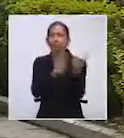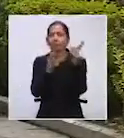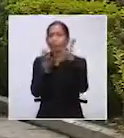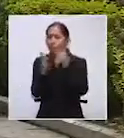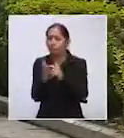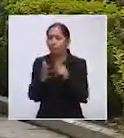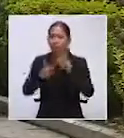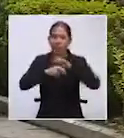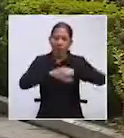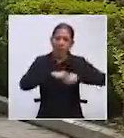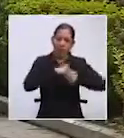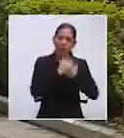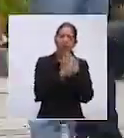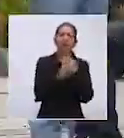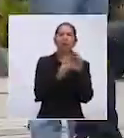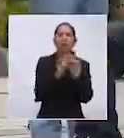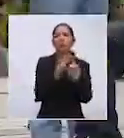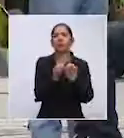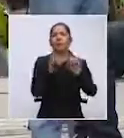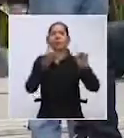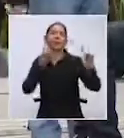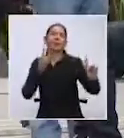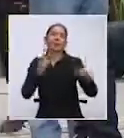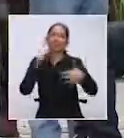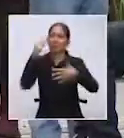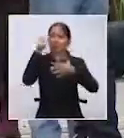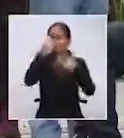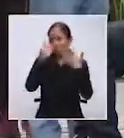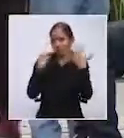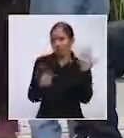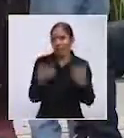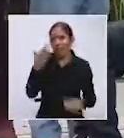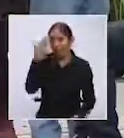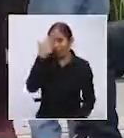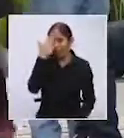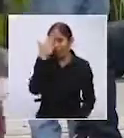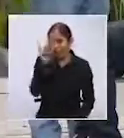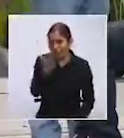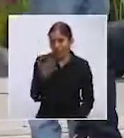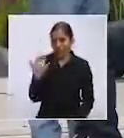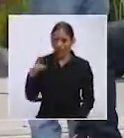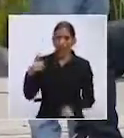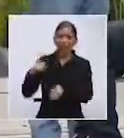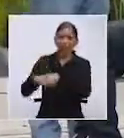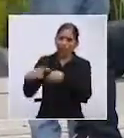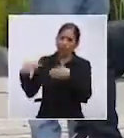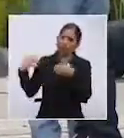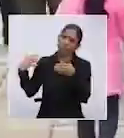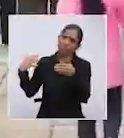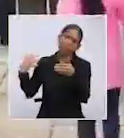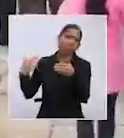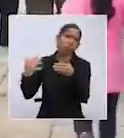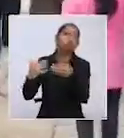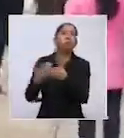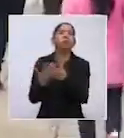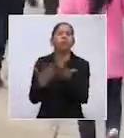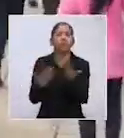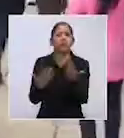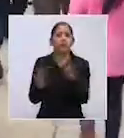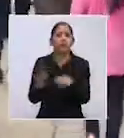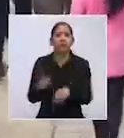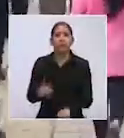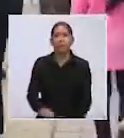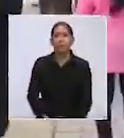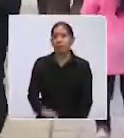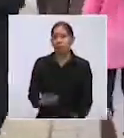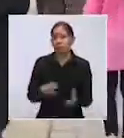barbijo, el alcohol en gel, la mascarilla y además mantener el distanciamiento, hacerse el lavado de las manos, claro, de